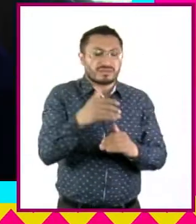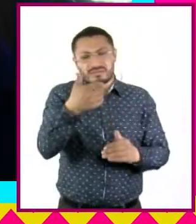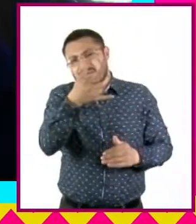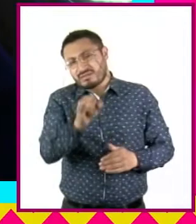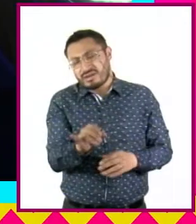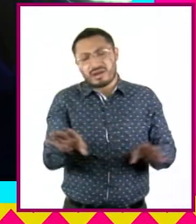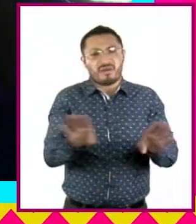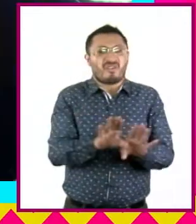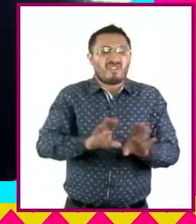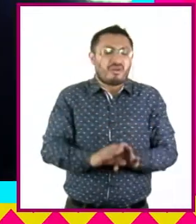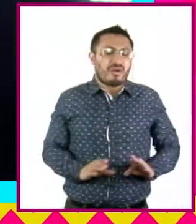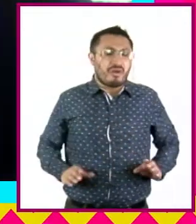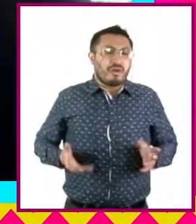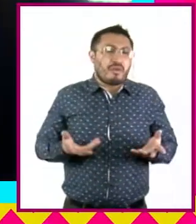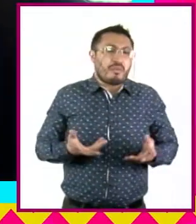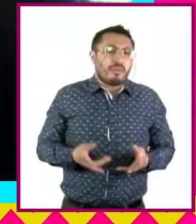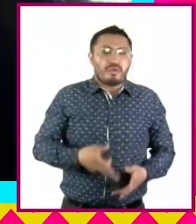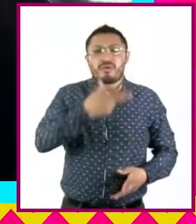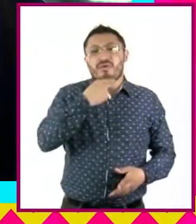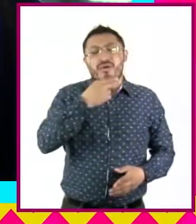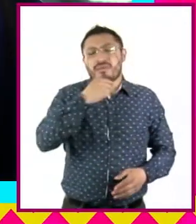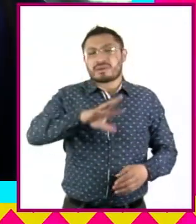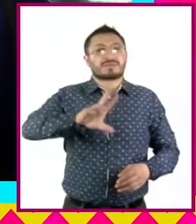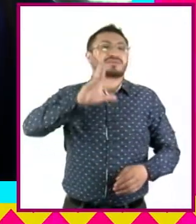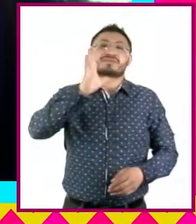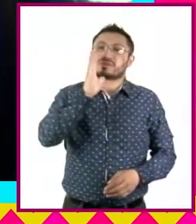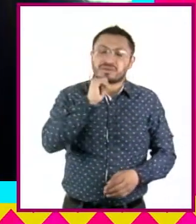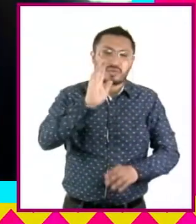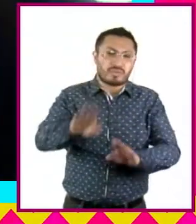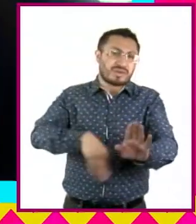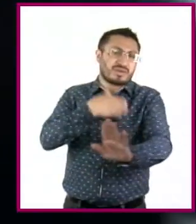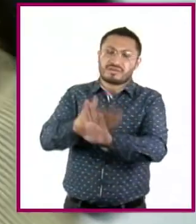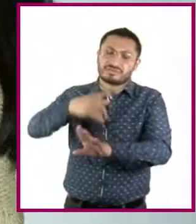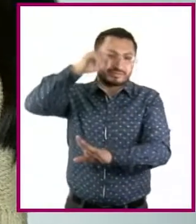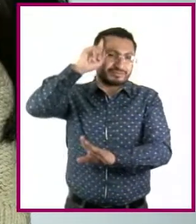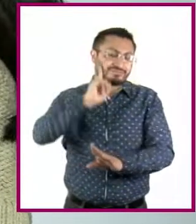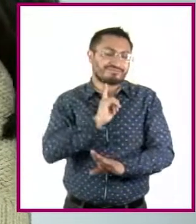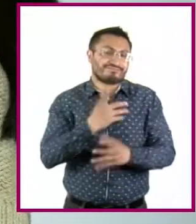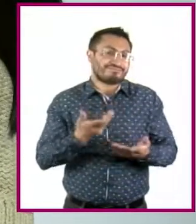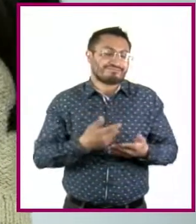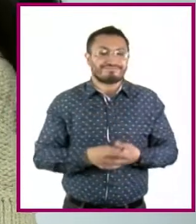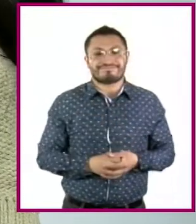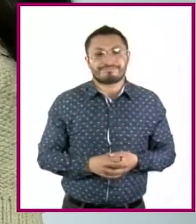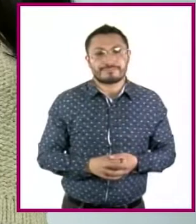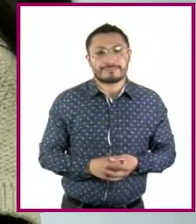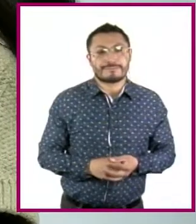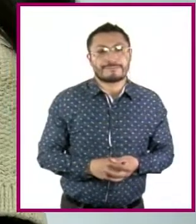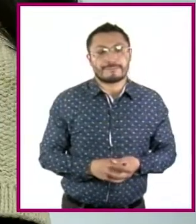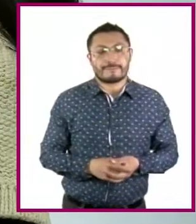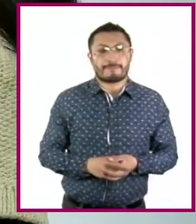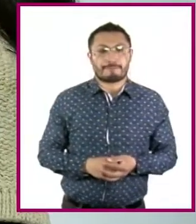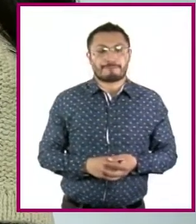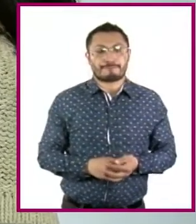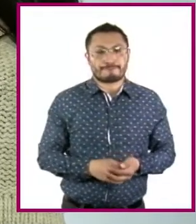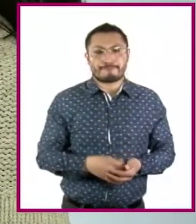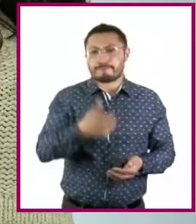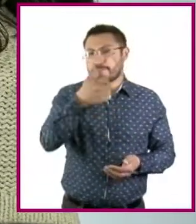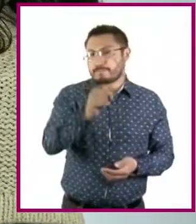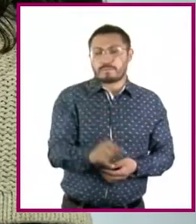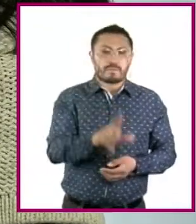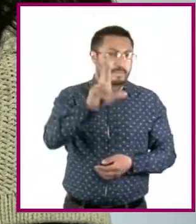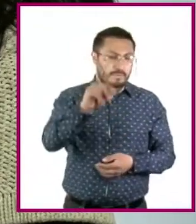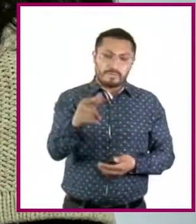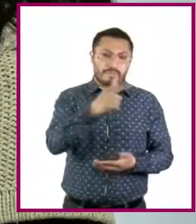criados de modo que no pudieran hacer menor uso de sus habilidades. Y puesto que en ningún lado este es el